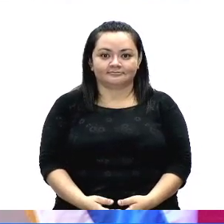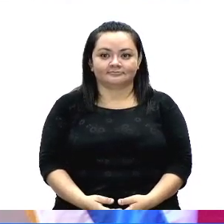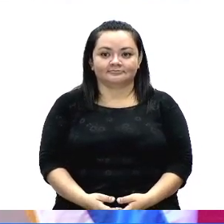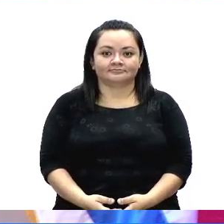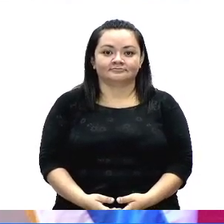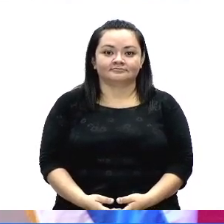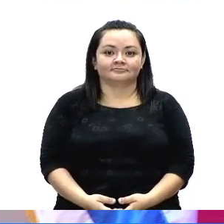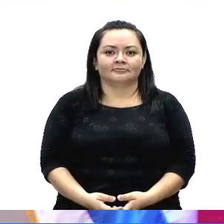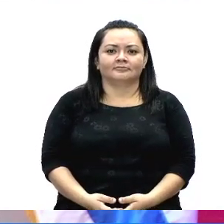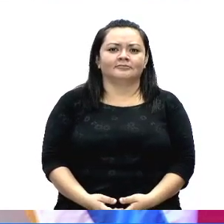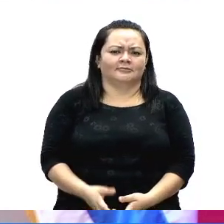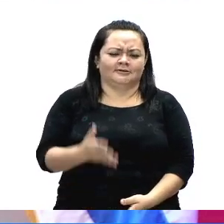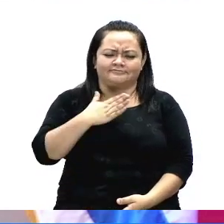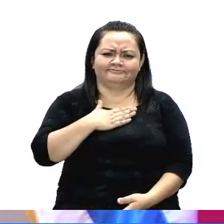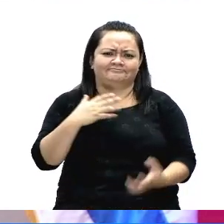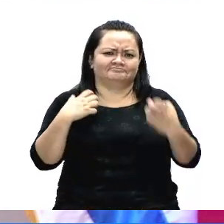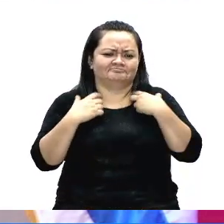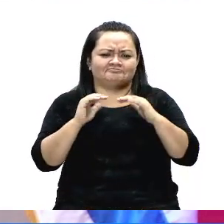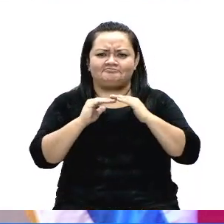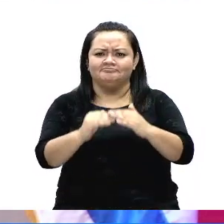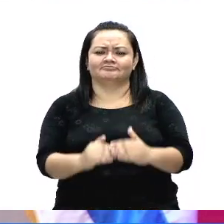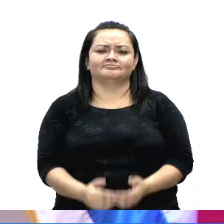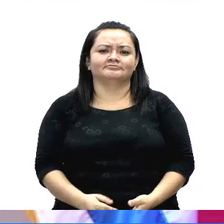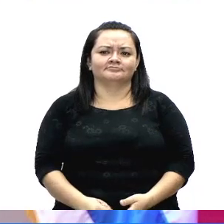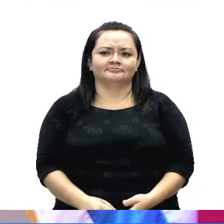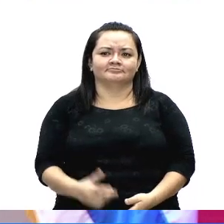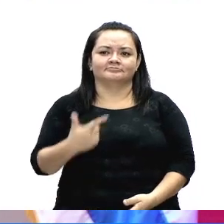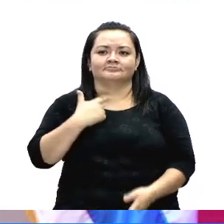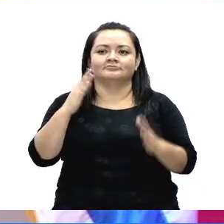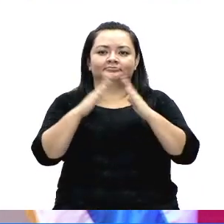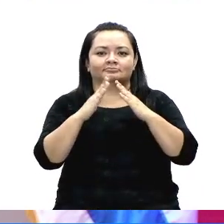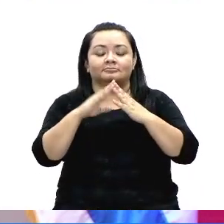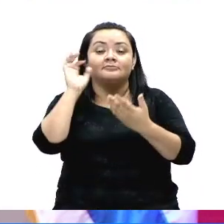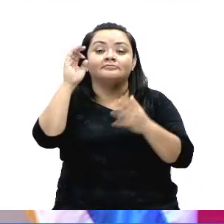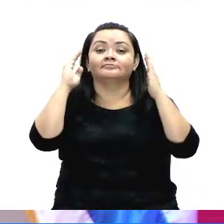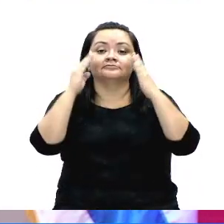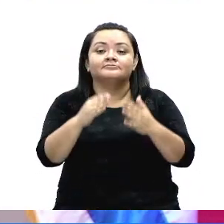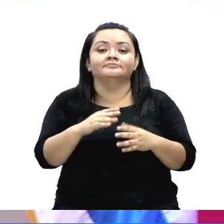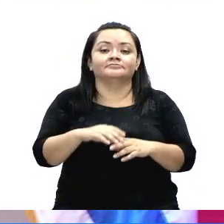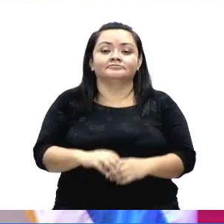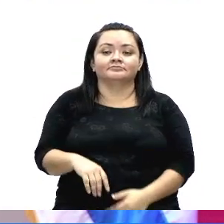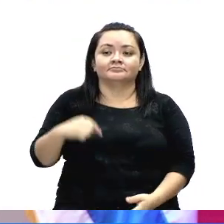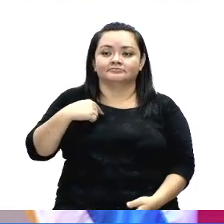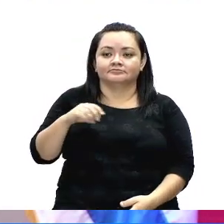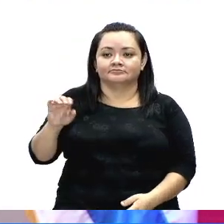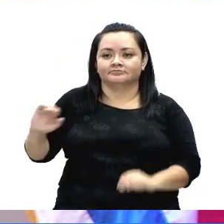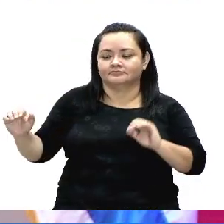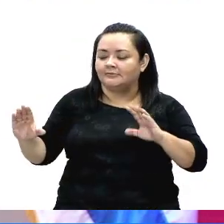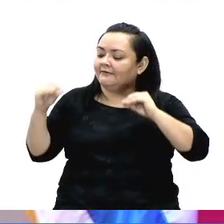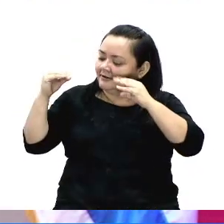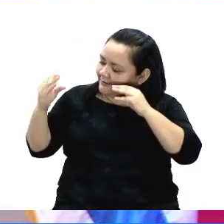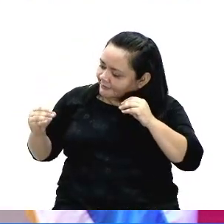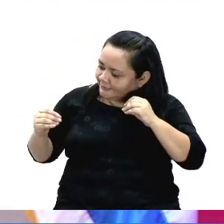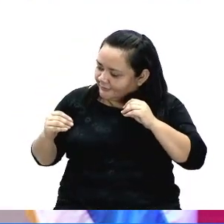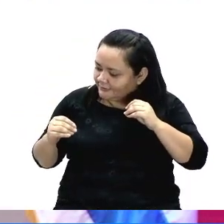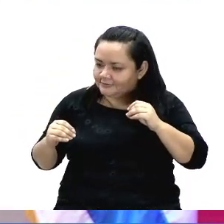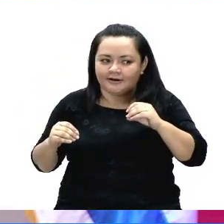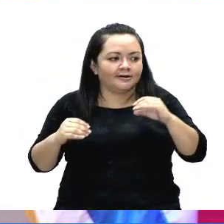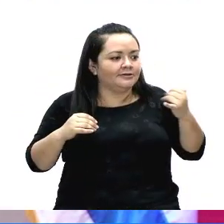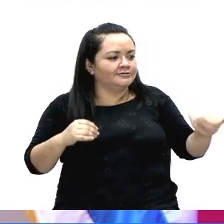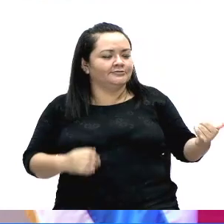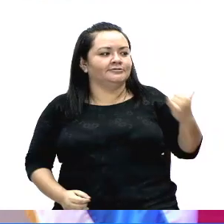en el juego porque a mí me pasa también estamos en la casa viendo el culto y de repente llega el niño y hablamos de repente sonó el celular